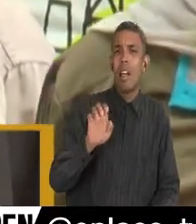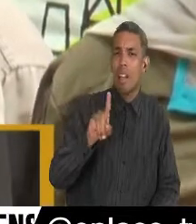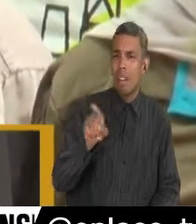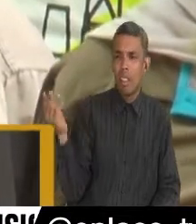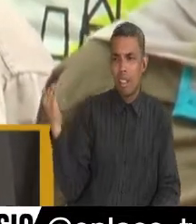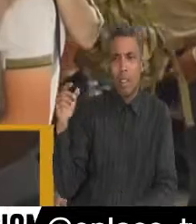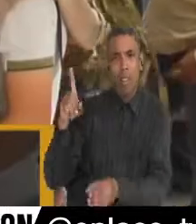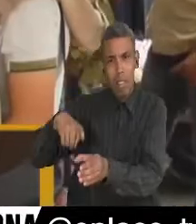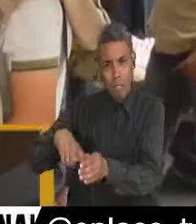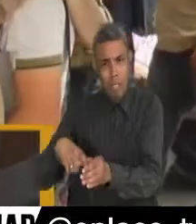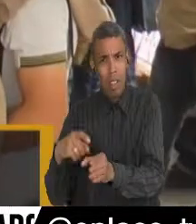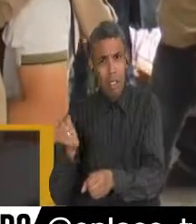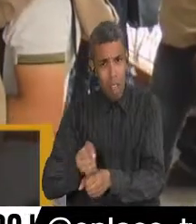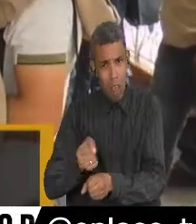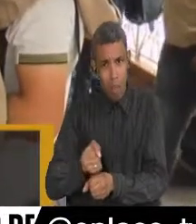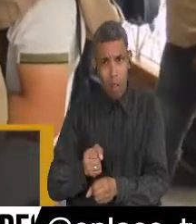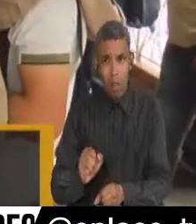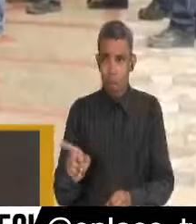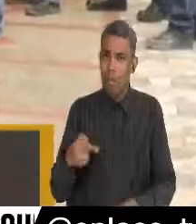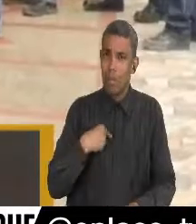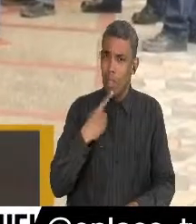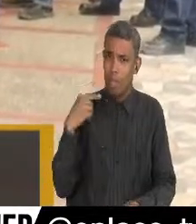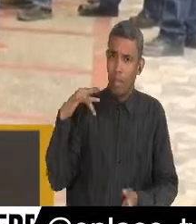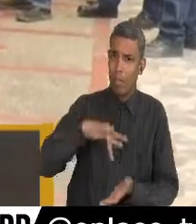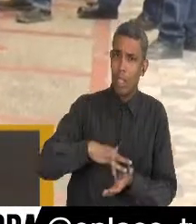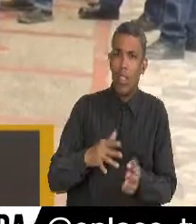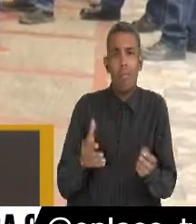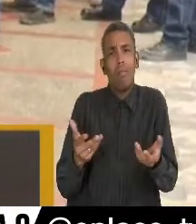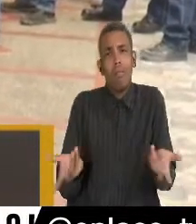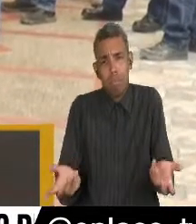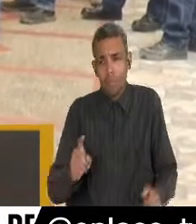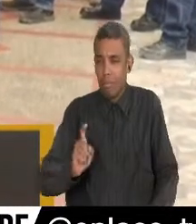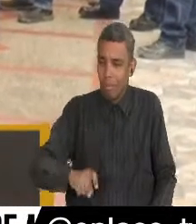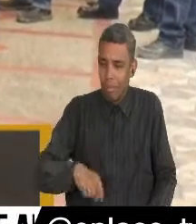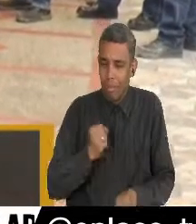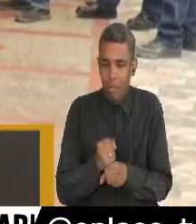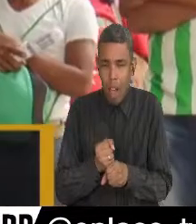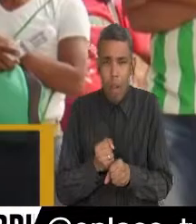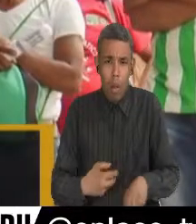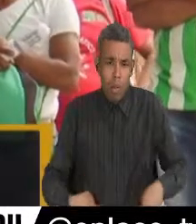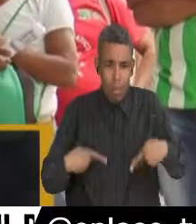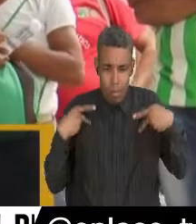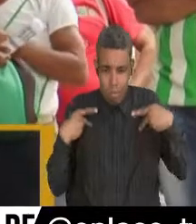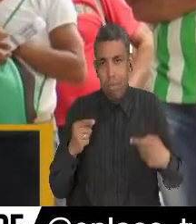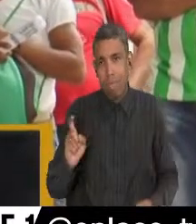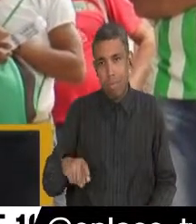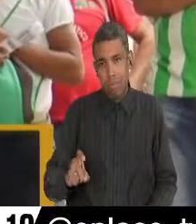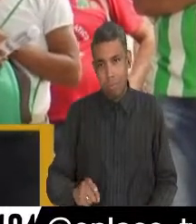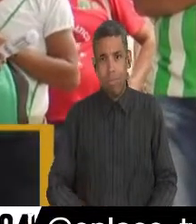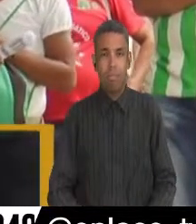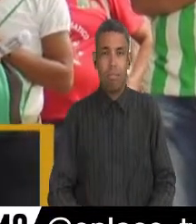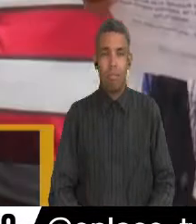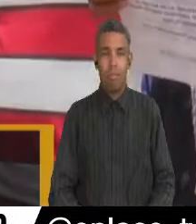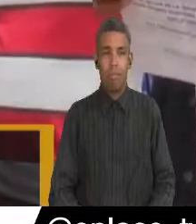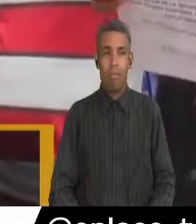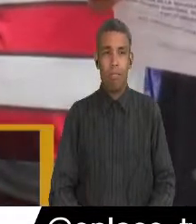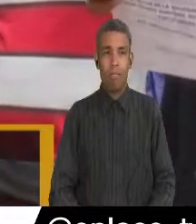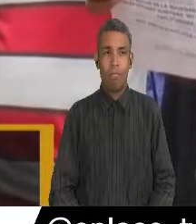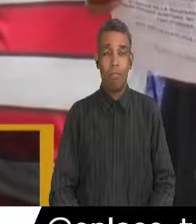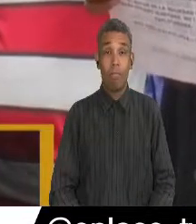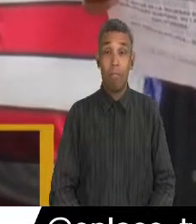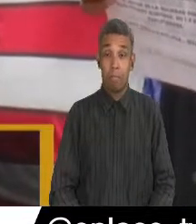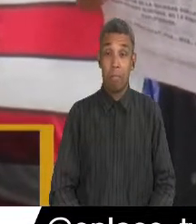que hay allí, que se les permita trabajar para poder llevar el sustento. ¿Qué es lo que está pasando allí, Jimmy? ¿Qué es lo que quiere decir usted? Muy buenas tardes. Como usted lo ha